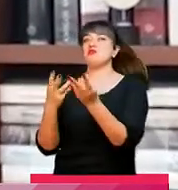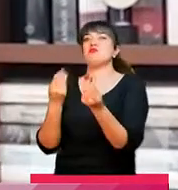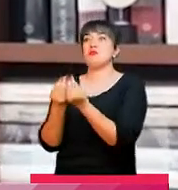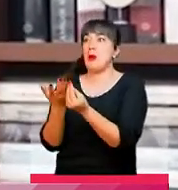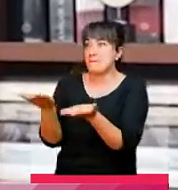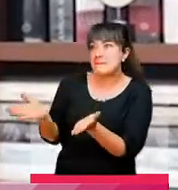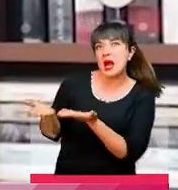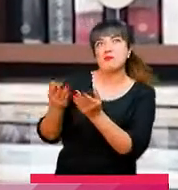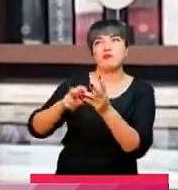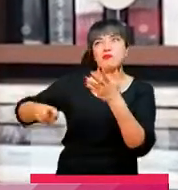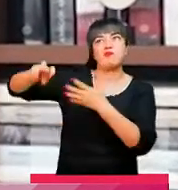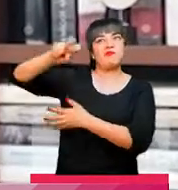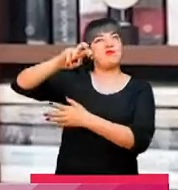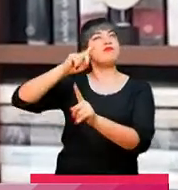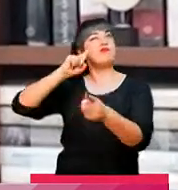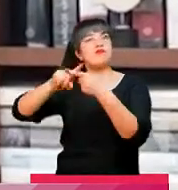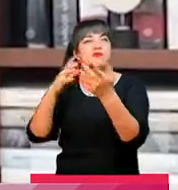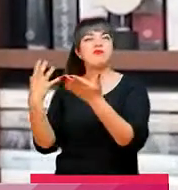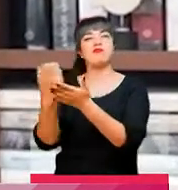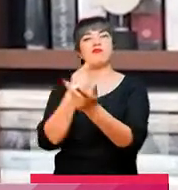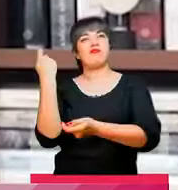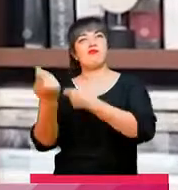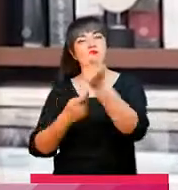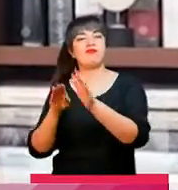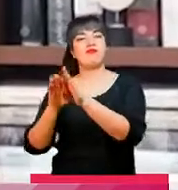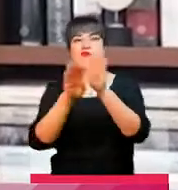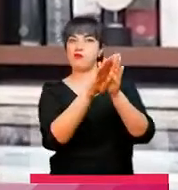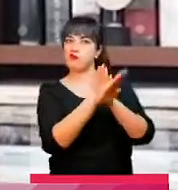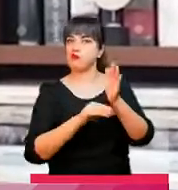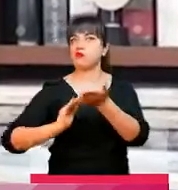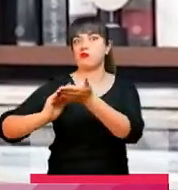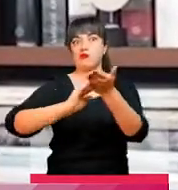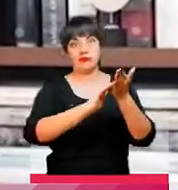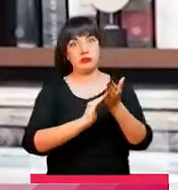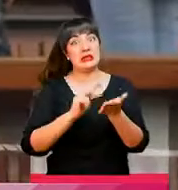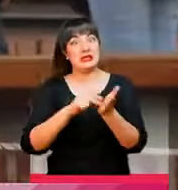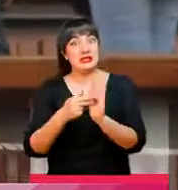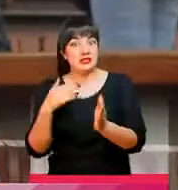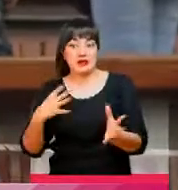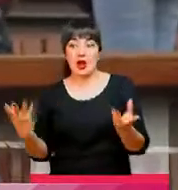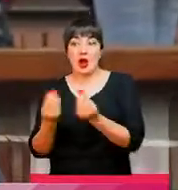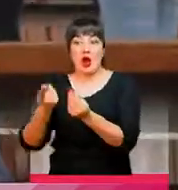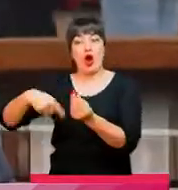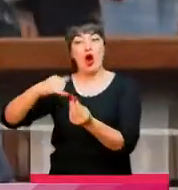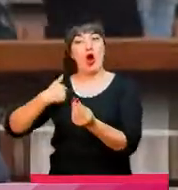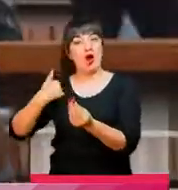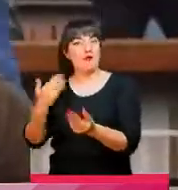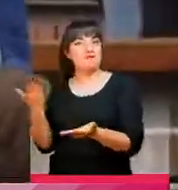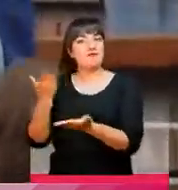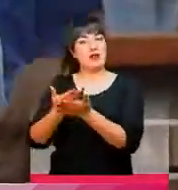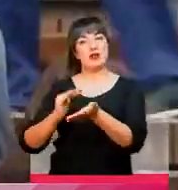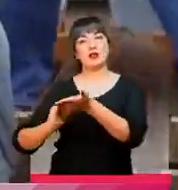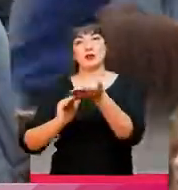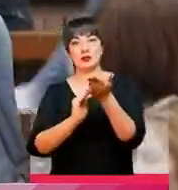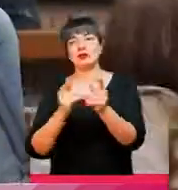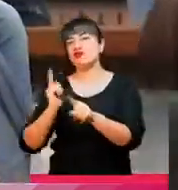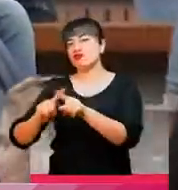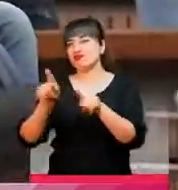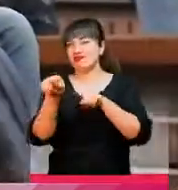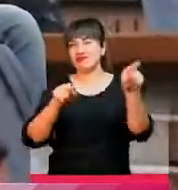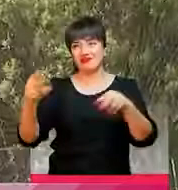buscar bioemprendimiento, definitivamente un aporte de nuestros jóvenes. Desde diferentes disciplinas,